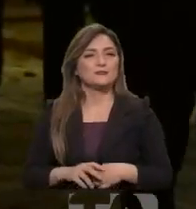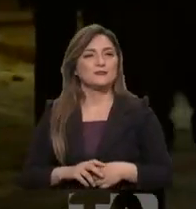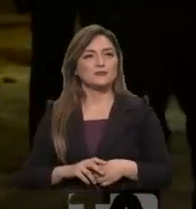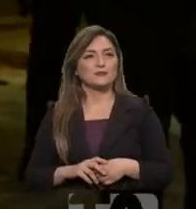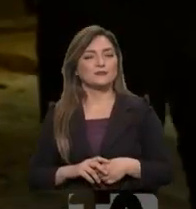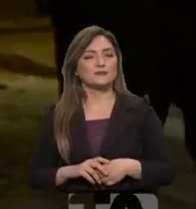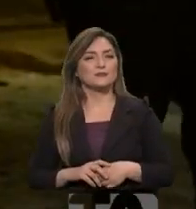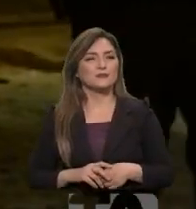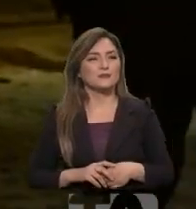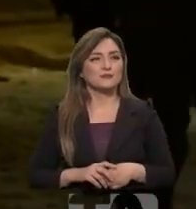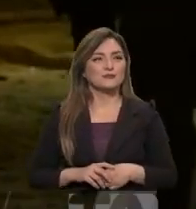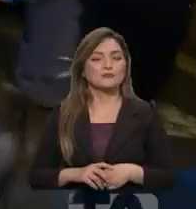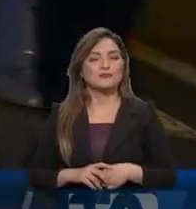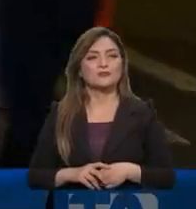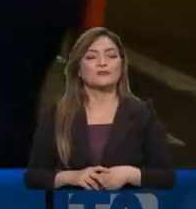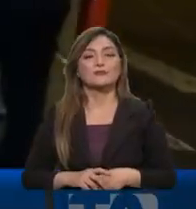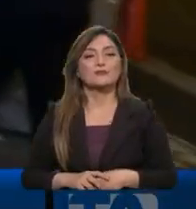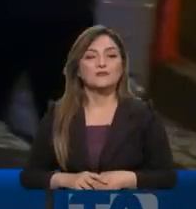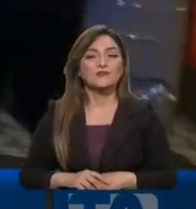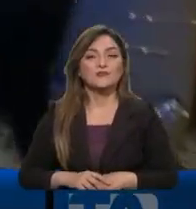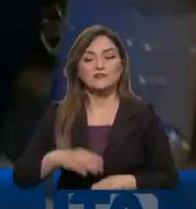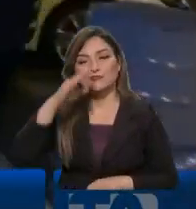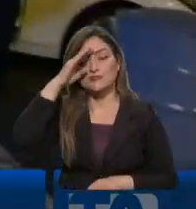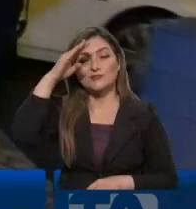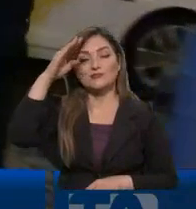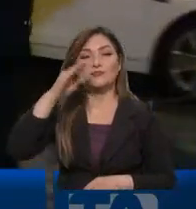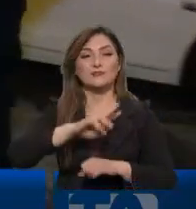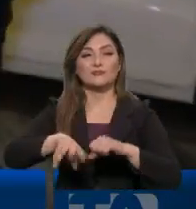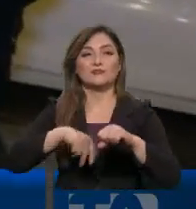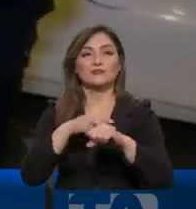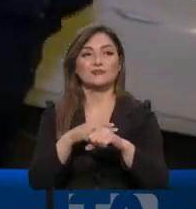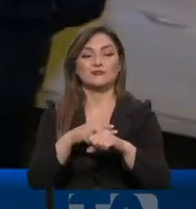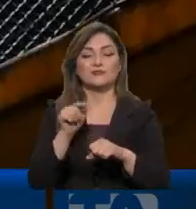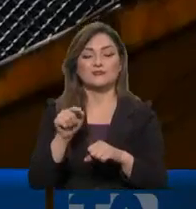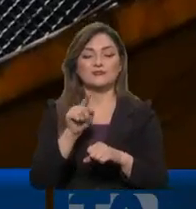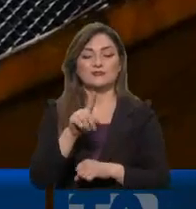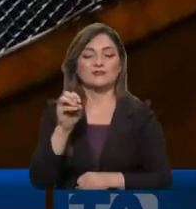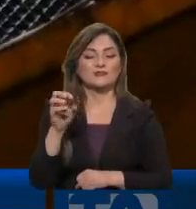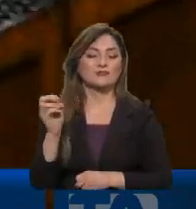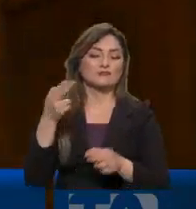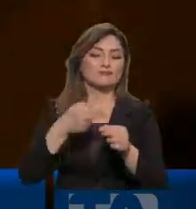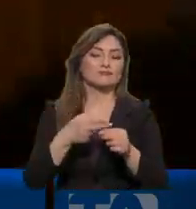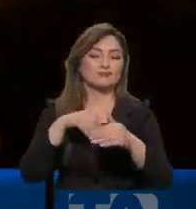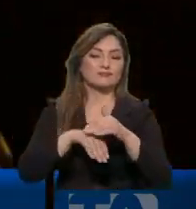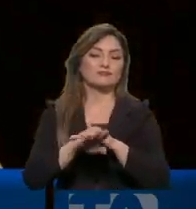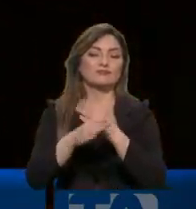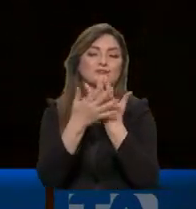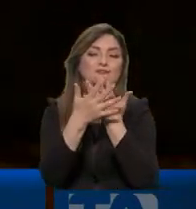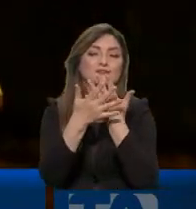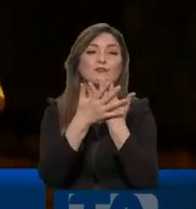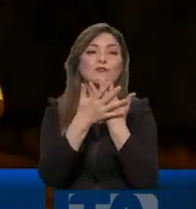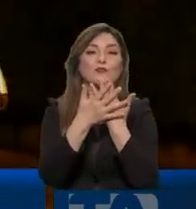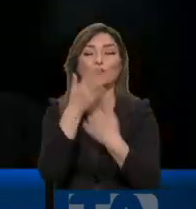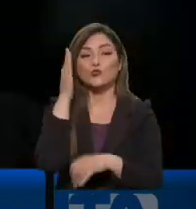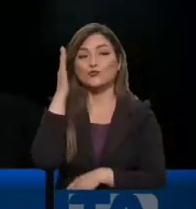Al menos 100 uniformados de diferentes servicios de la Policía Nacional participaron del operativo en el interior del Centro de Rehabilitación